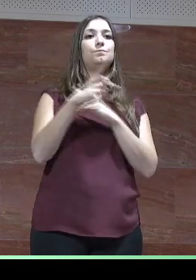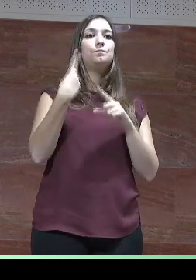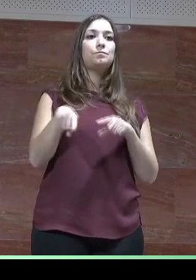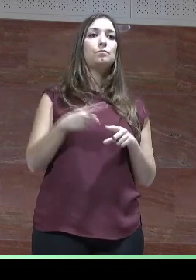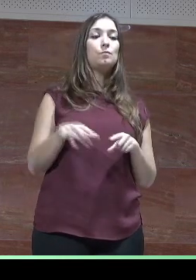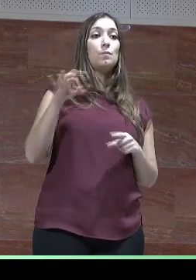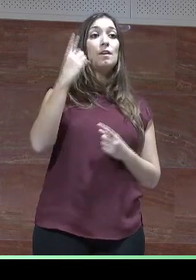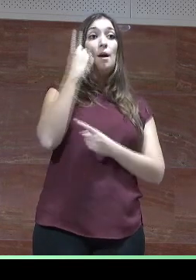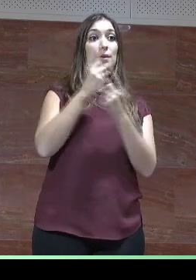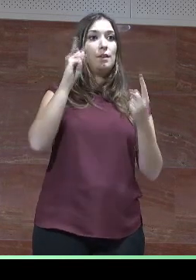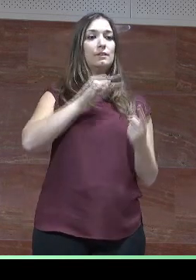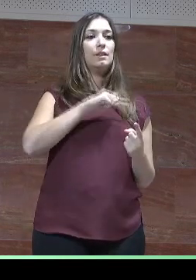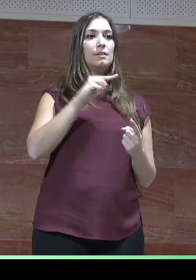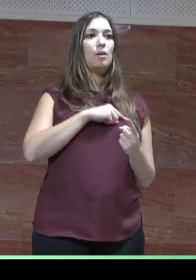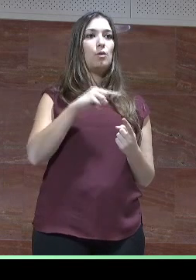llevar por esa